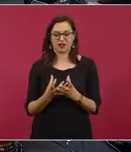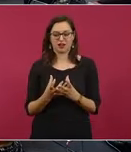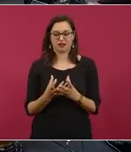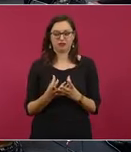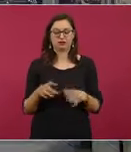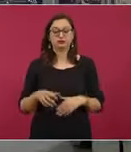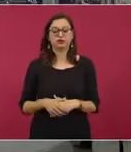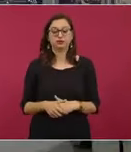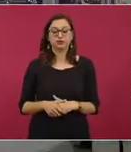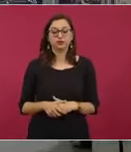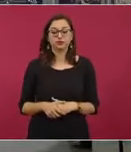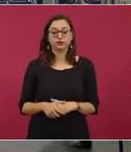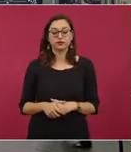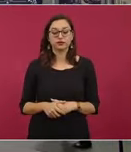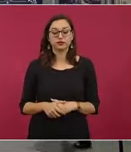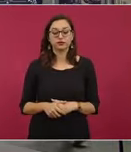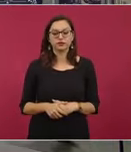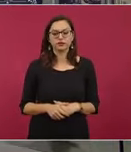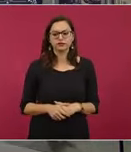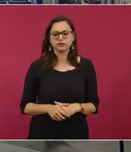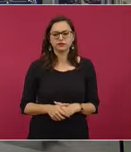tenemos 4.5